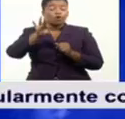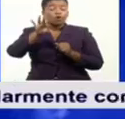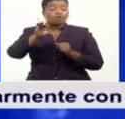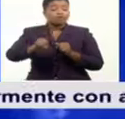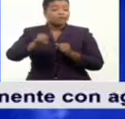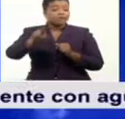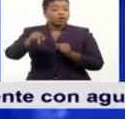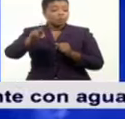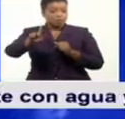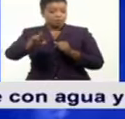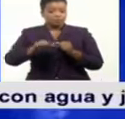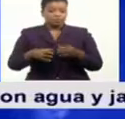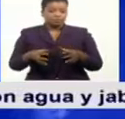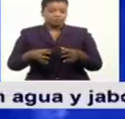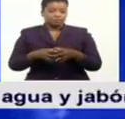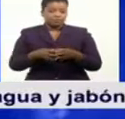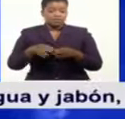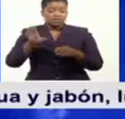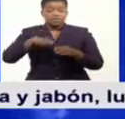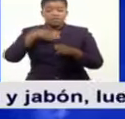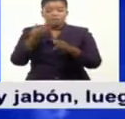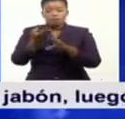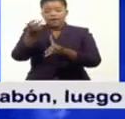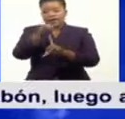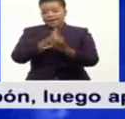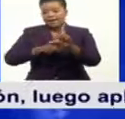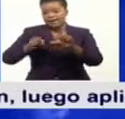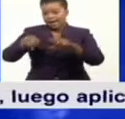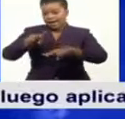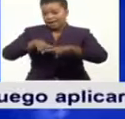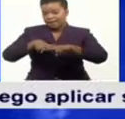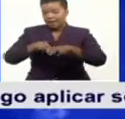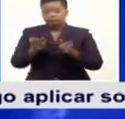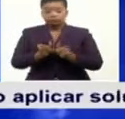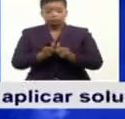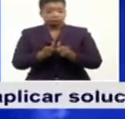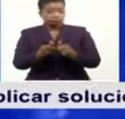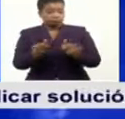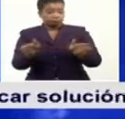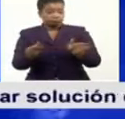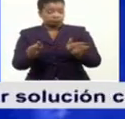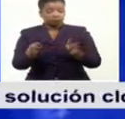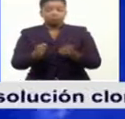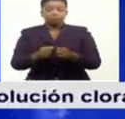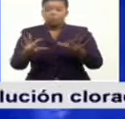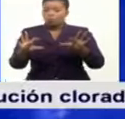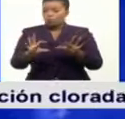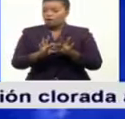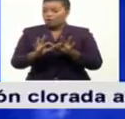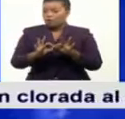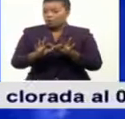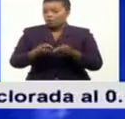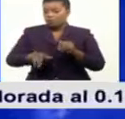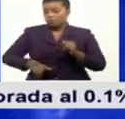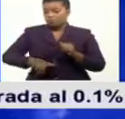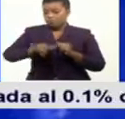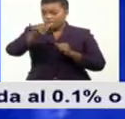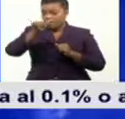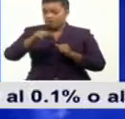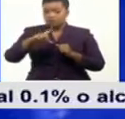880,1. Después viene Regla, San Miguel del Padrón, Guanabacoa, Boyeros,